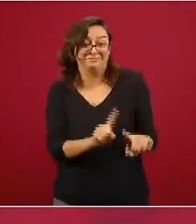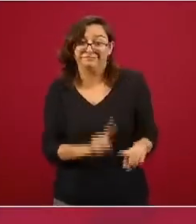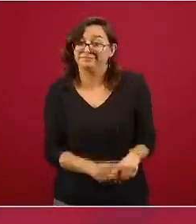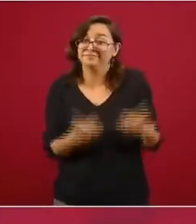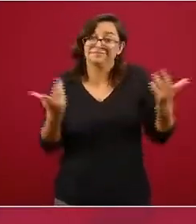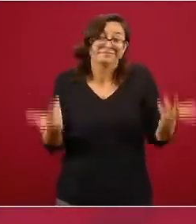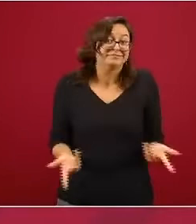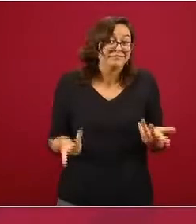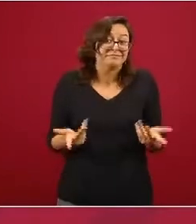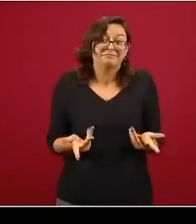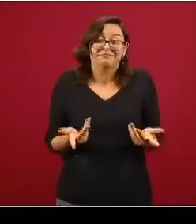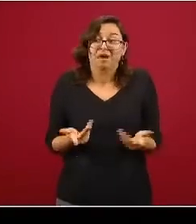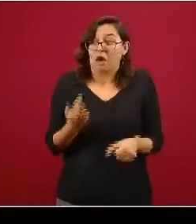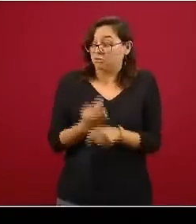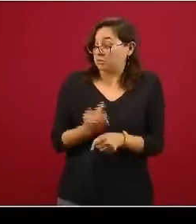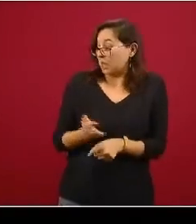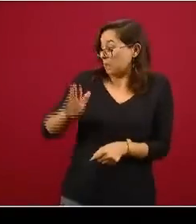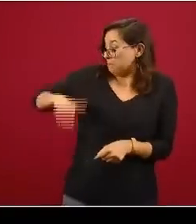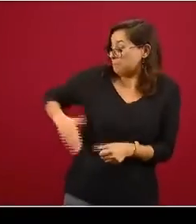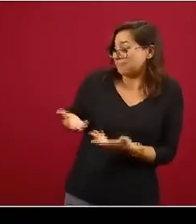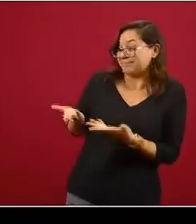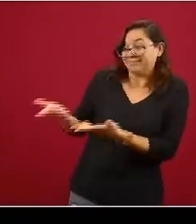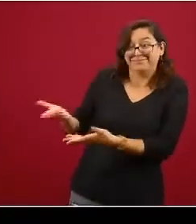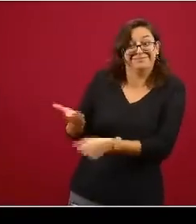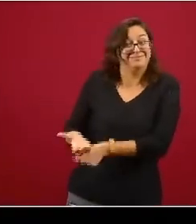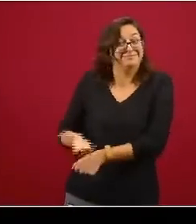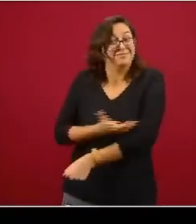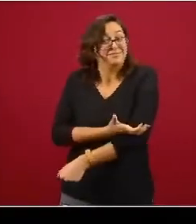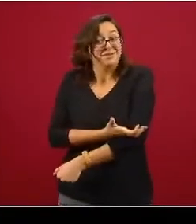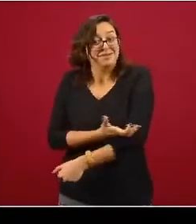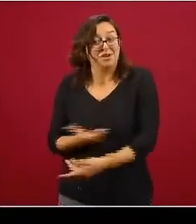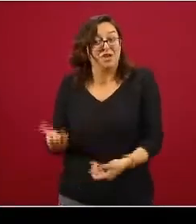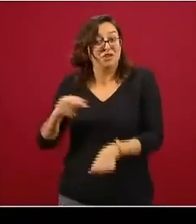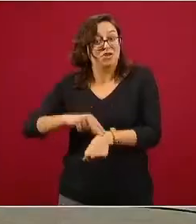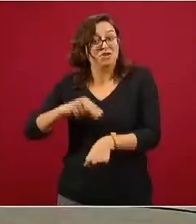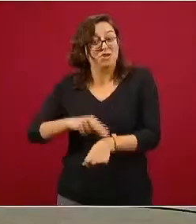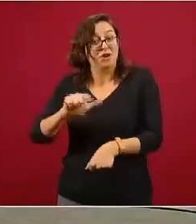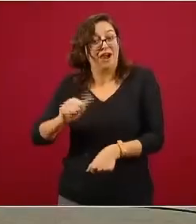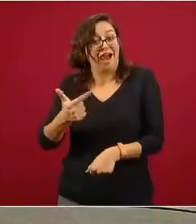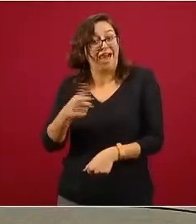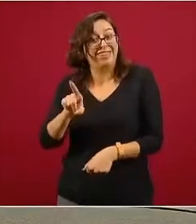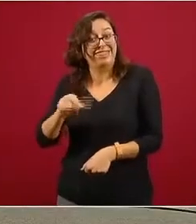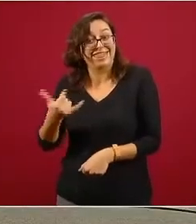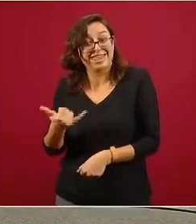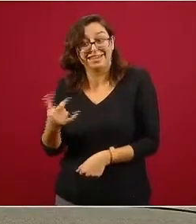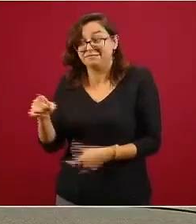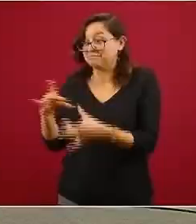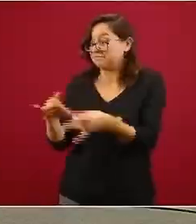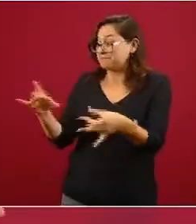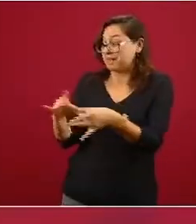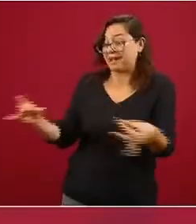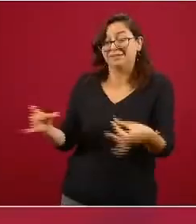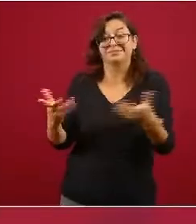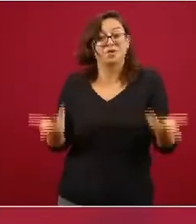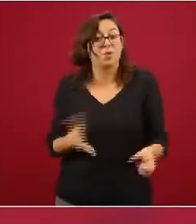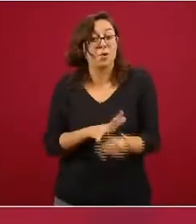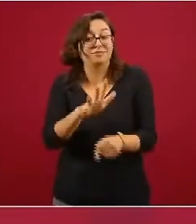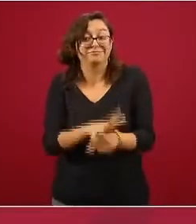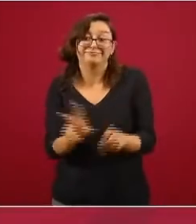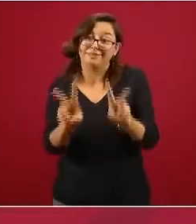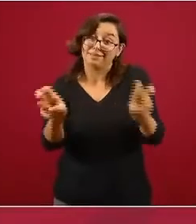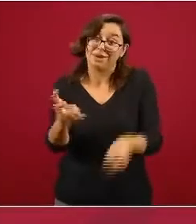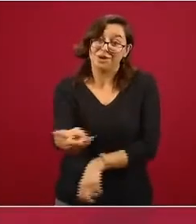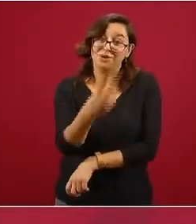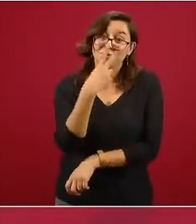una de las 4 condiciones de salud que más influyen en la letalidad de las personas con COVID, que es el